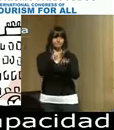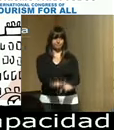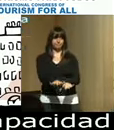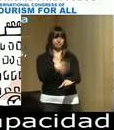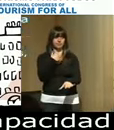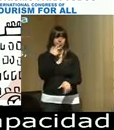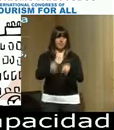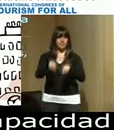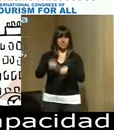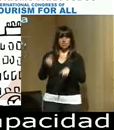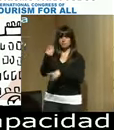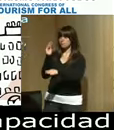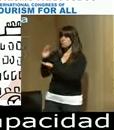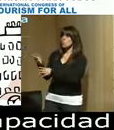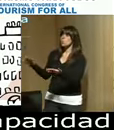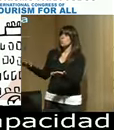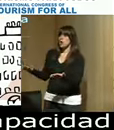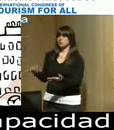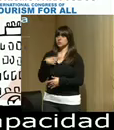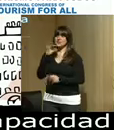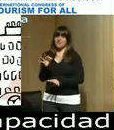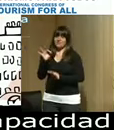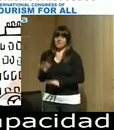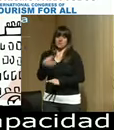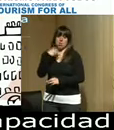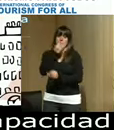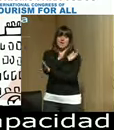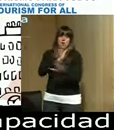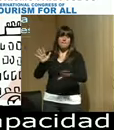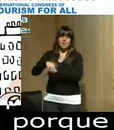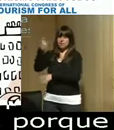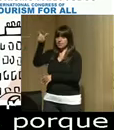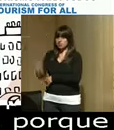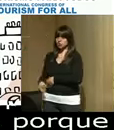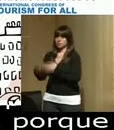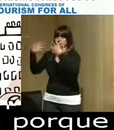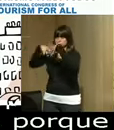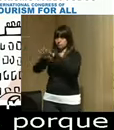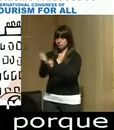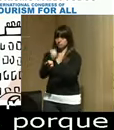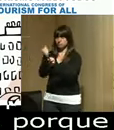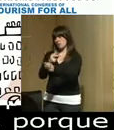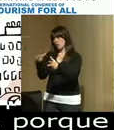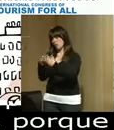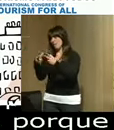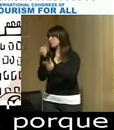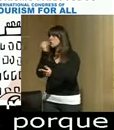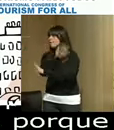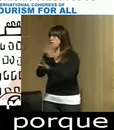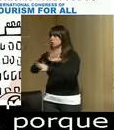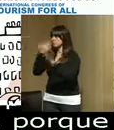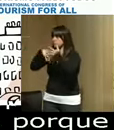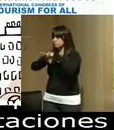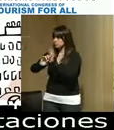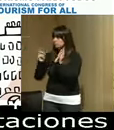pueda dar o no se le pueda dar, y en definitivamente lo que nos interesa es que la mejor manera de integrar a una persona es laboralmente y socialmente, por supuesto. Por tanto, vuelvo a